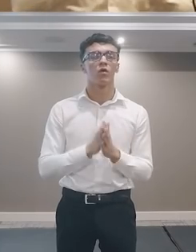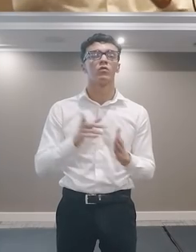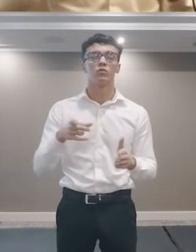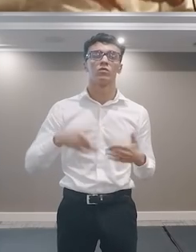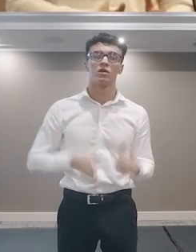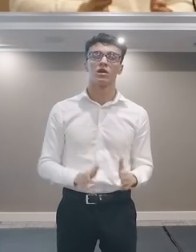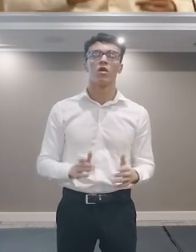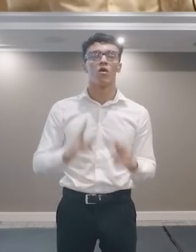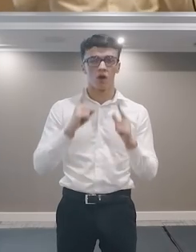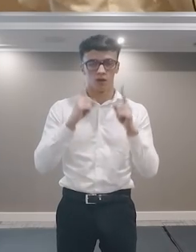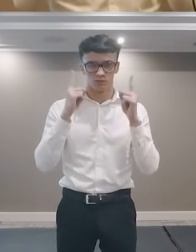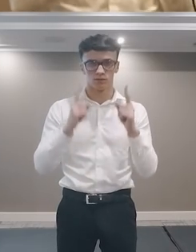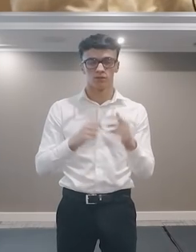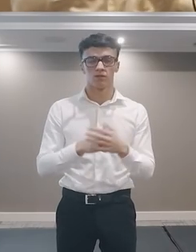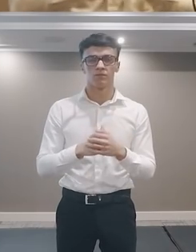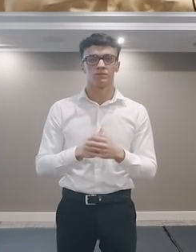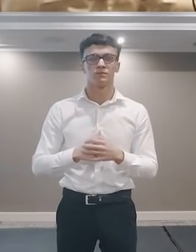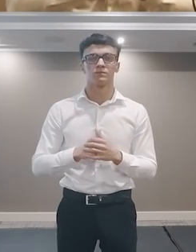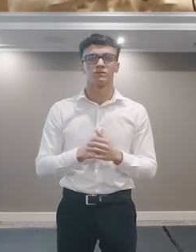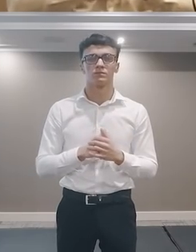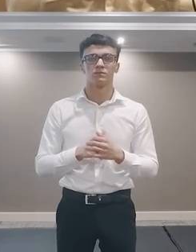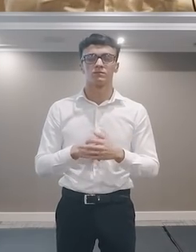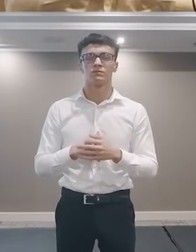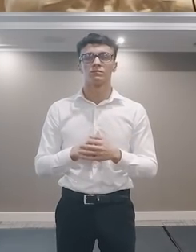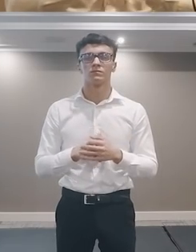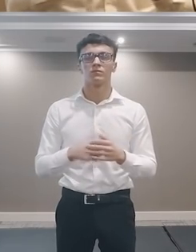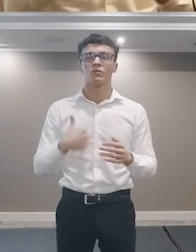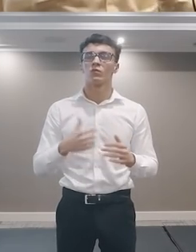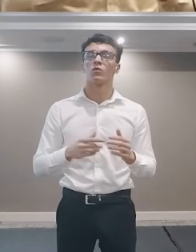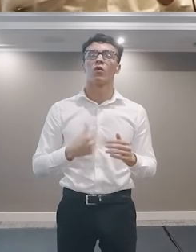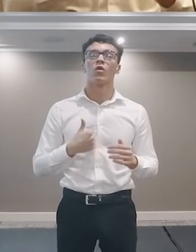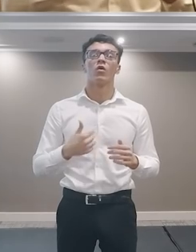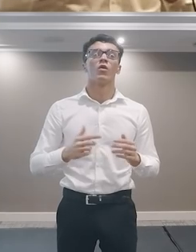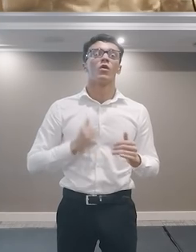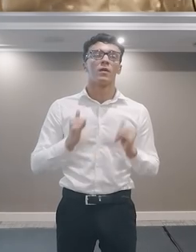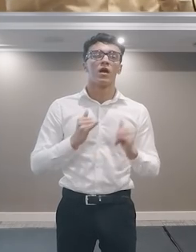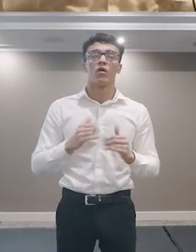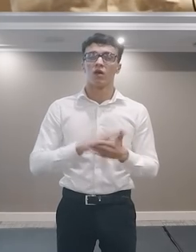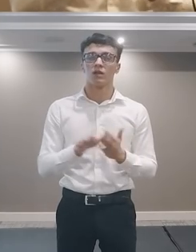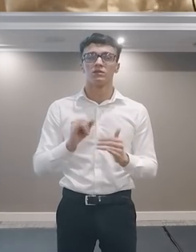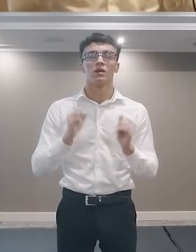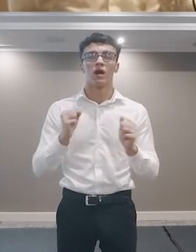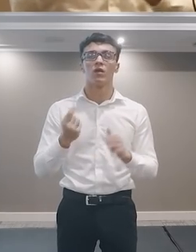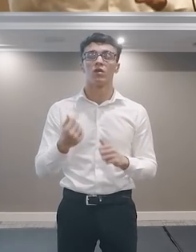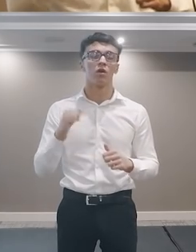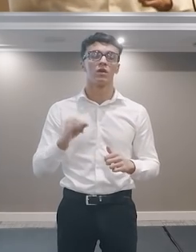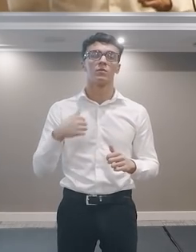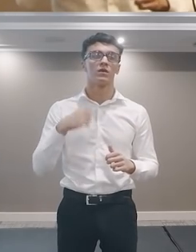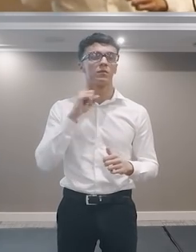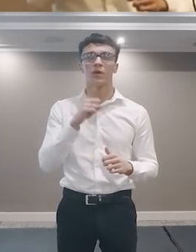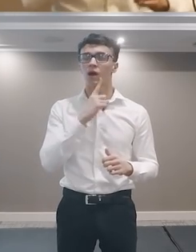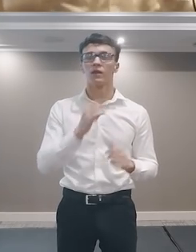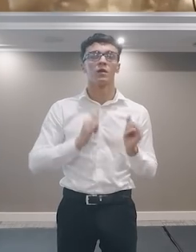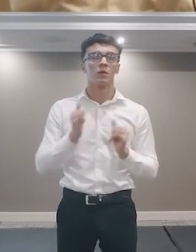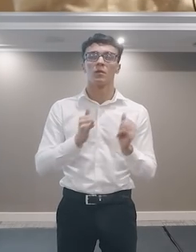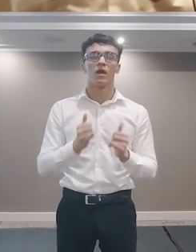china corea japon genial brutal y viajó gratis y gano dinero mi madre viaja por menos pero los dos tenemos